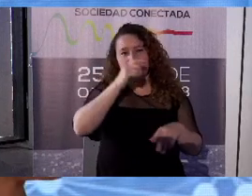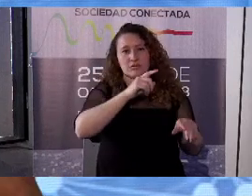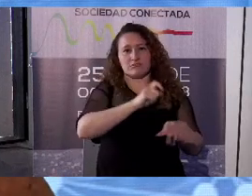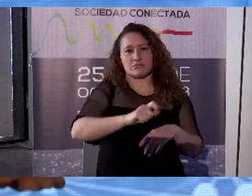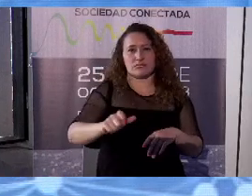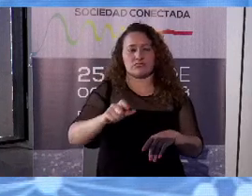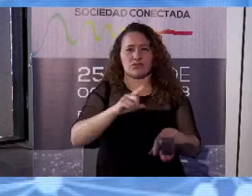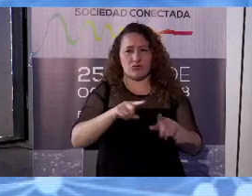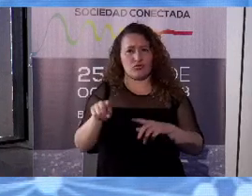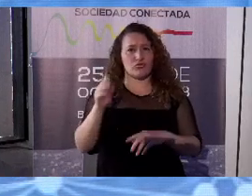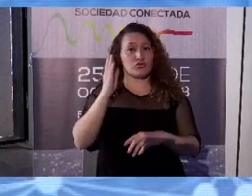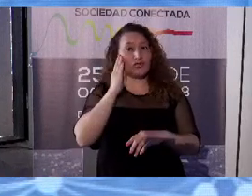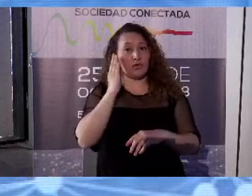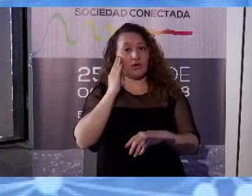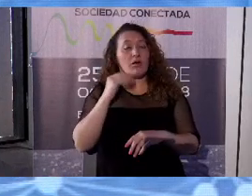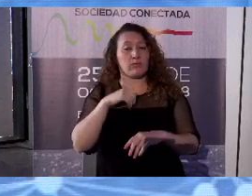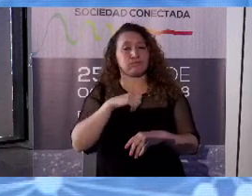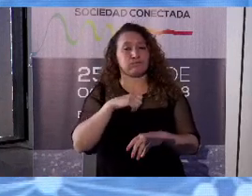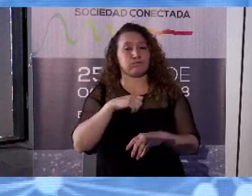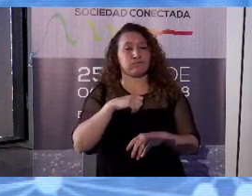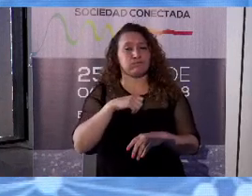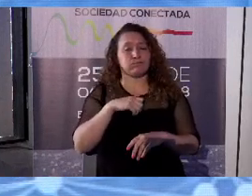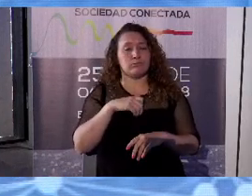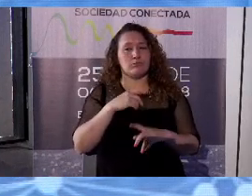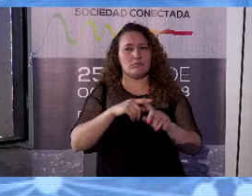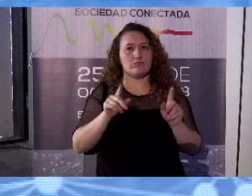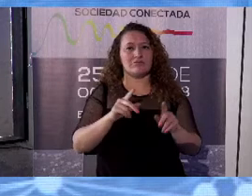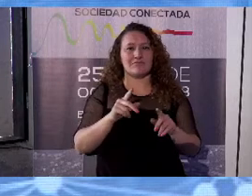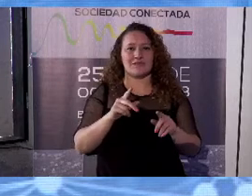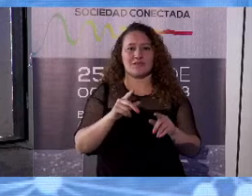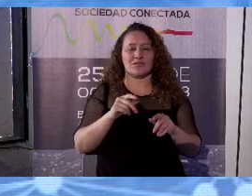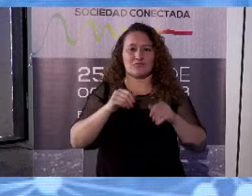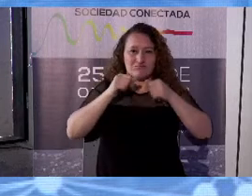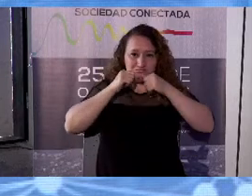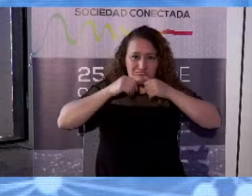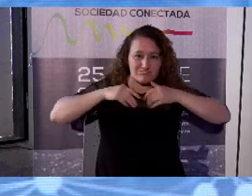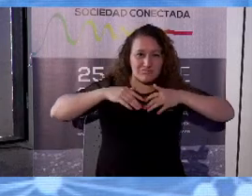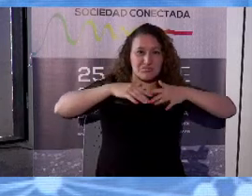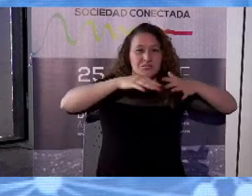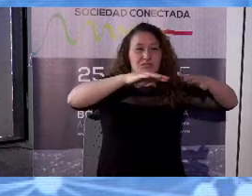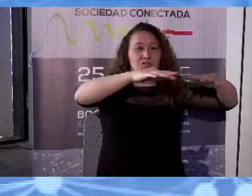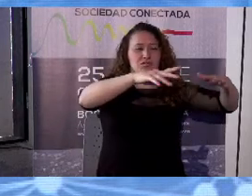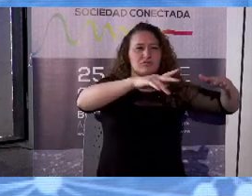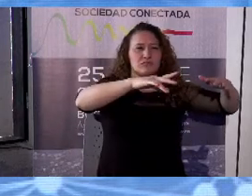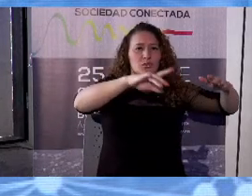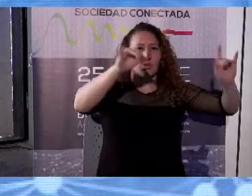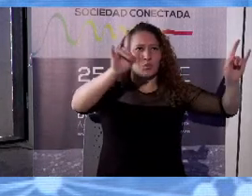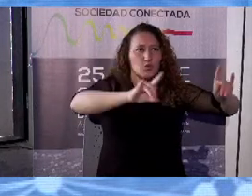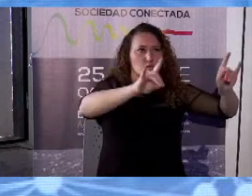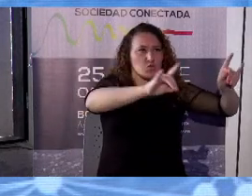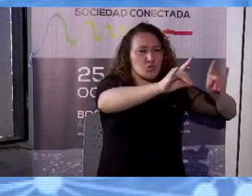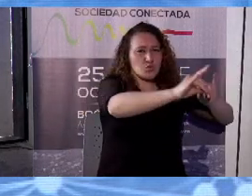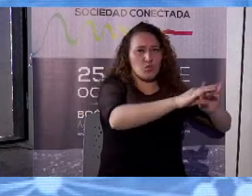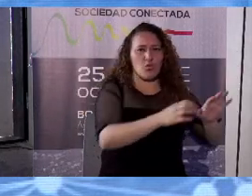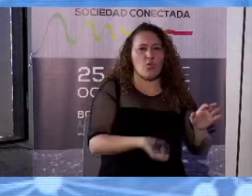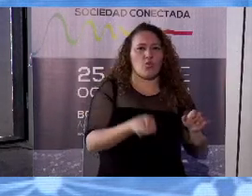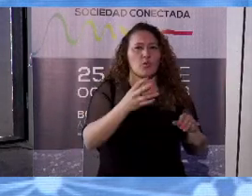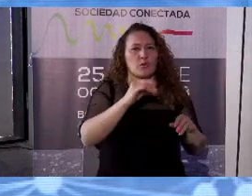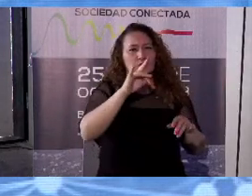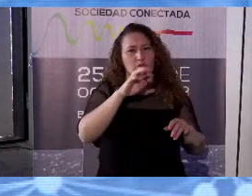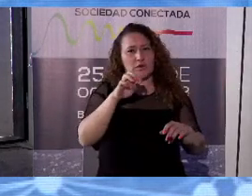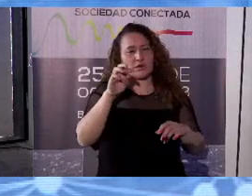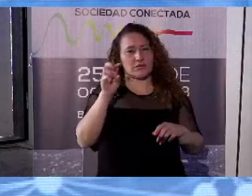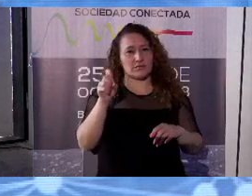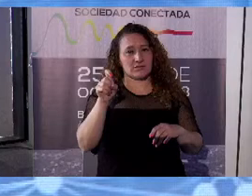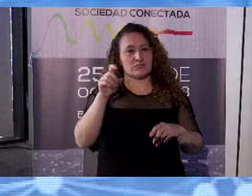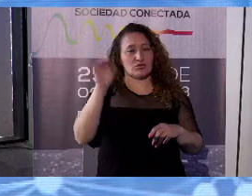que tienen celular por un lado en el tema de telefonía móvil Pero tenemos una cobertura eh del servicio eh del 96 esto no deja